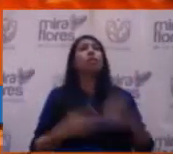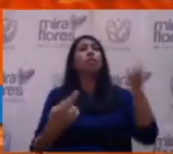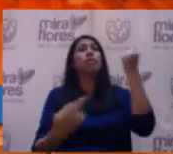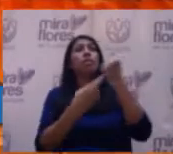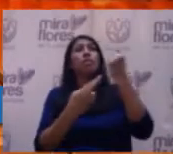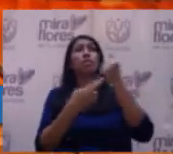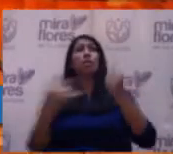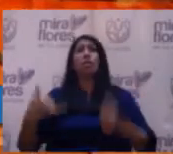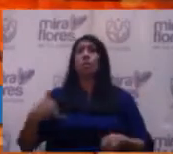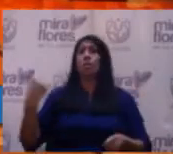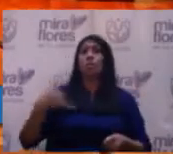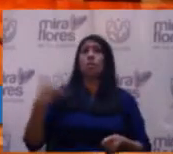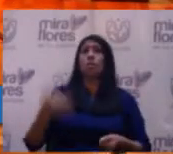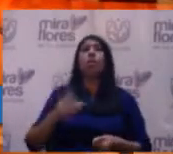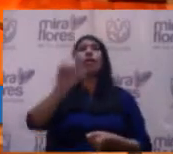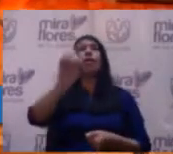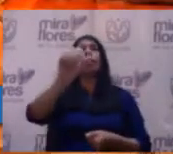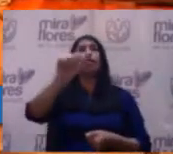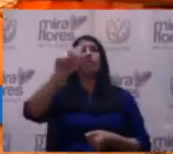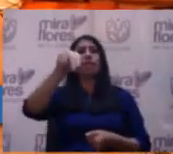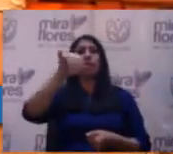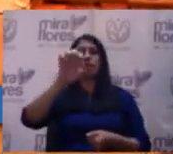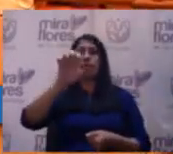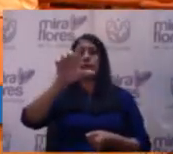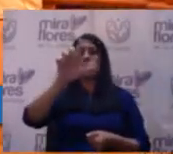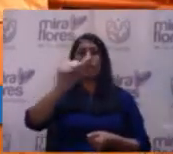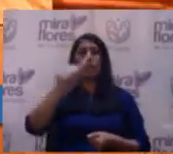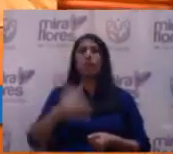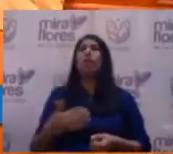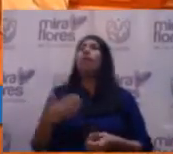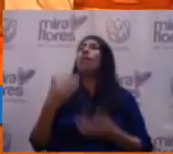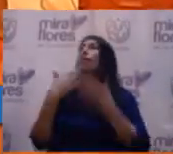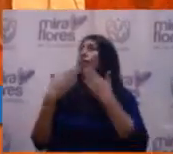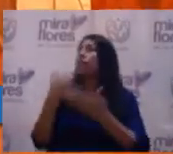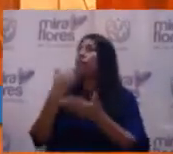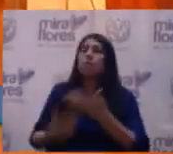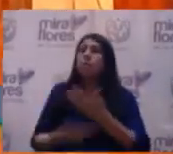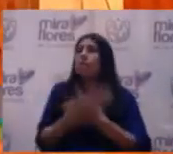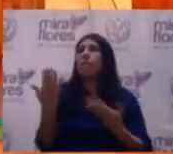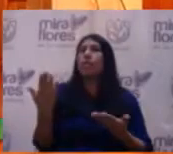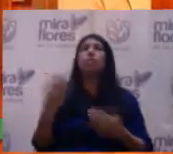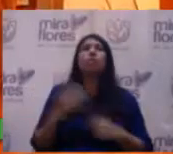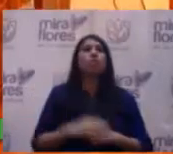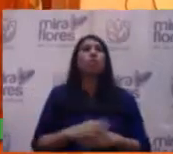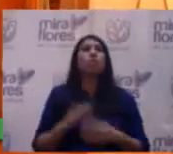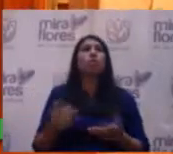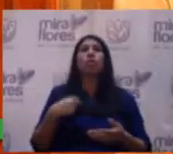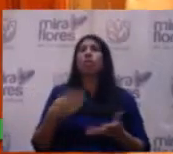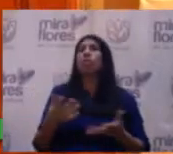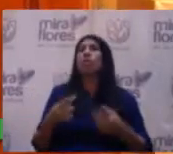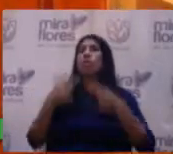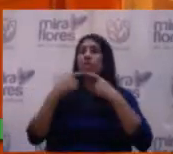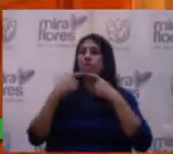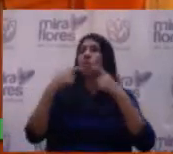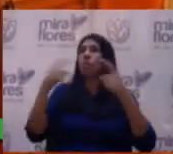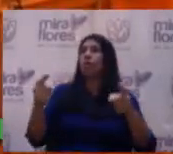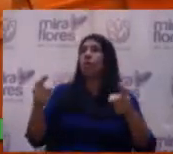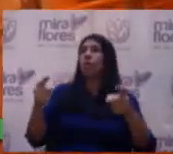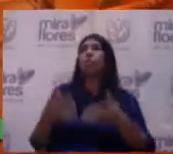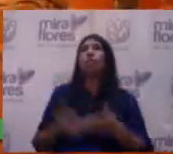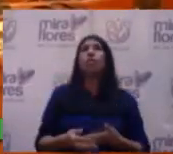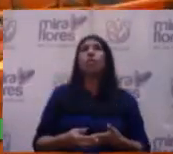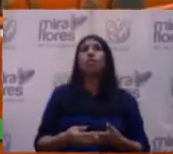joven, Daniela Lozano. Gracias, buenos días con todos. Quisiera comunicar que hemos recibido la invitación de la tercera